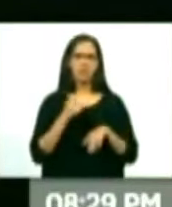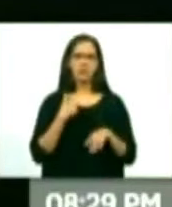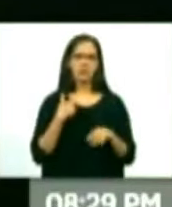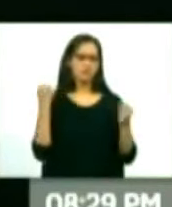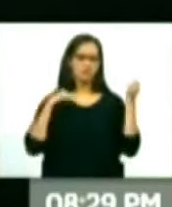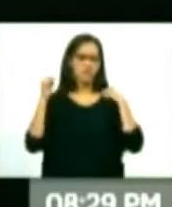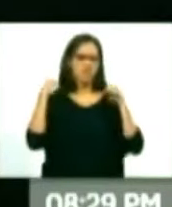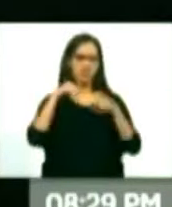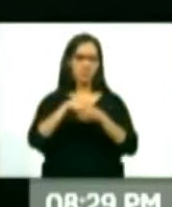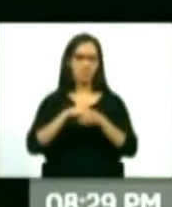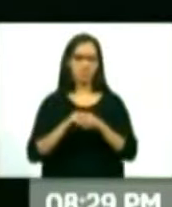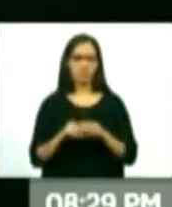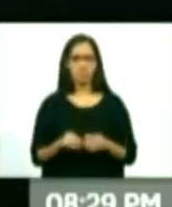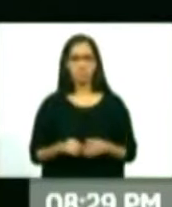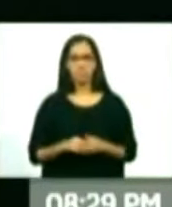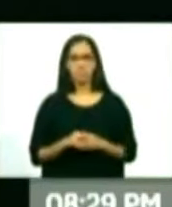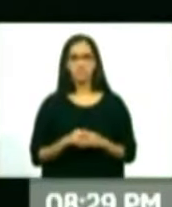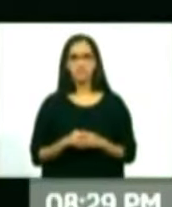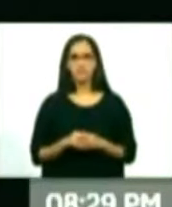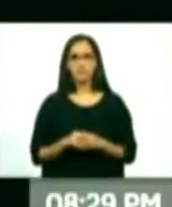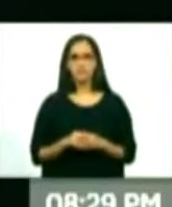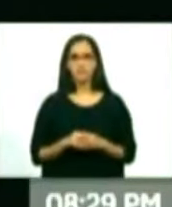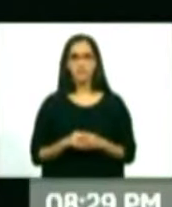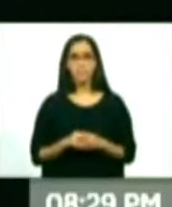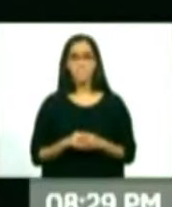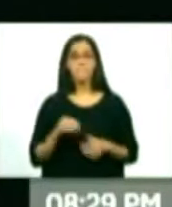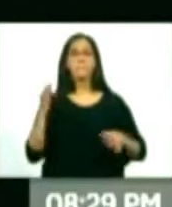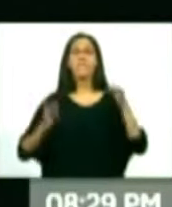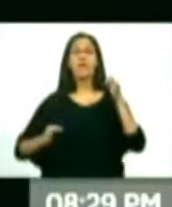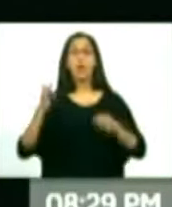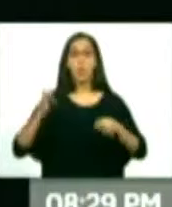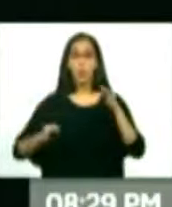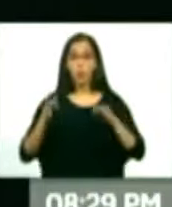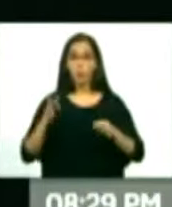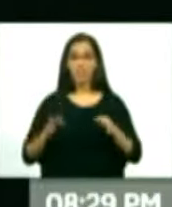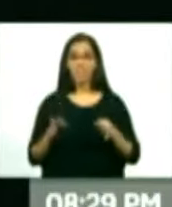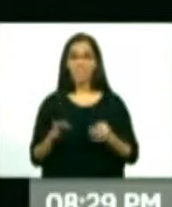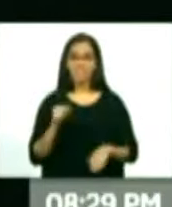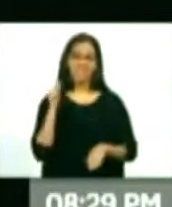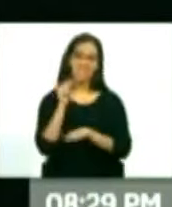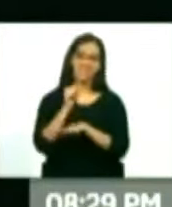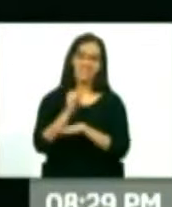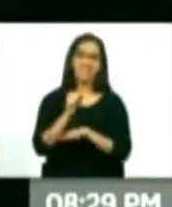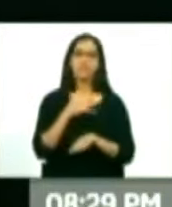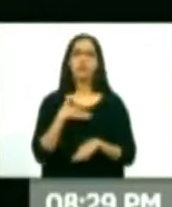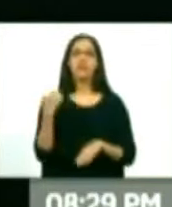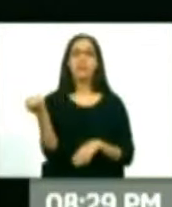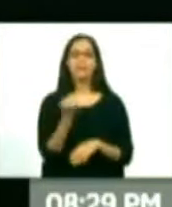¿Ah? Ah, y el juez de Western me acusó a mí que yo lo quería matar.